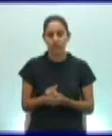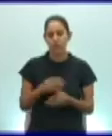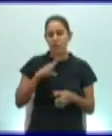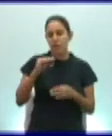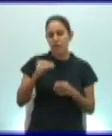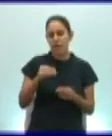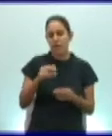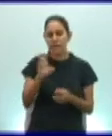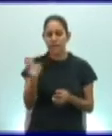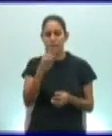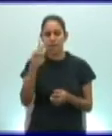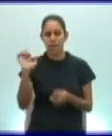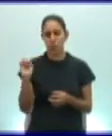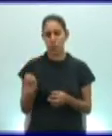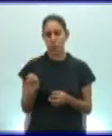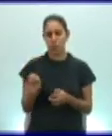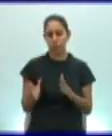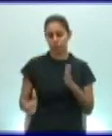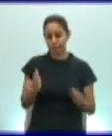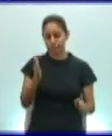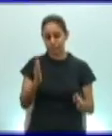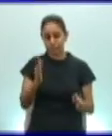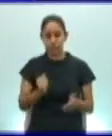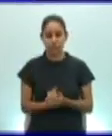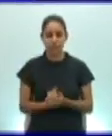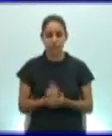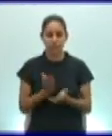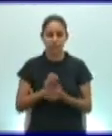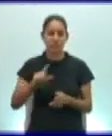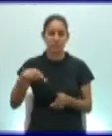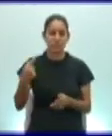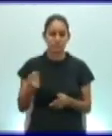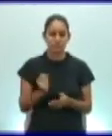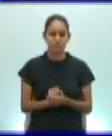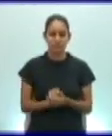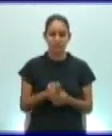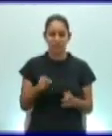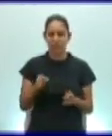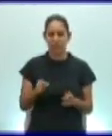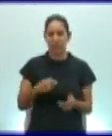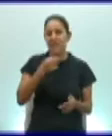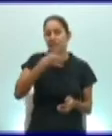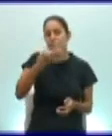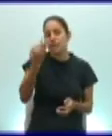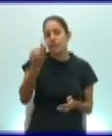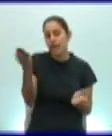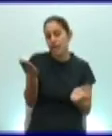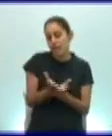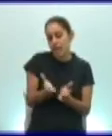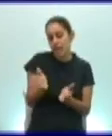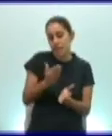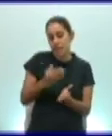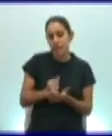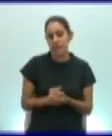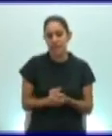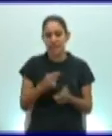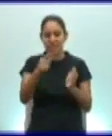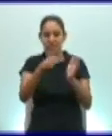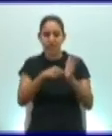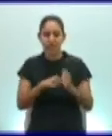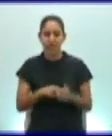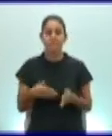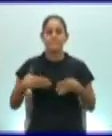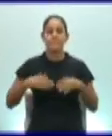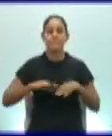yo quisiera que ustedes sintetizaran en su libreta los factores. ¿Qué factores nos posibilitan pasar a una nueva etapa?